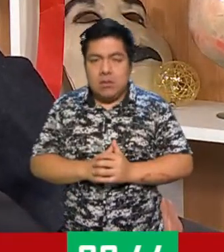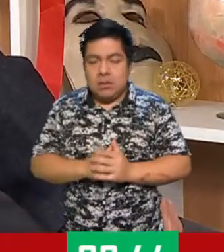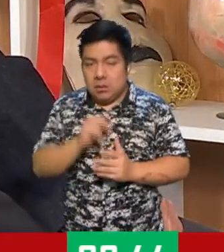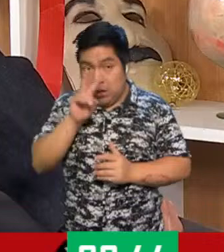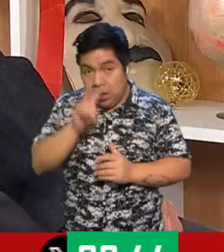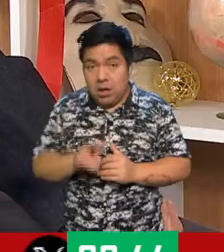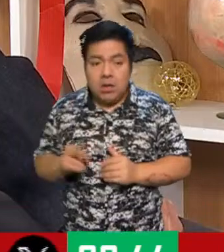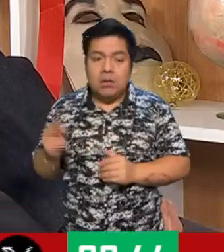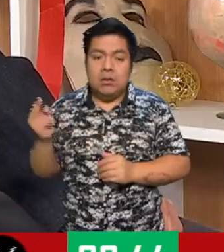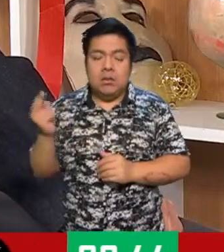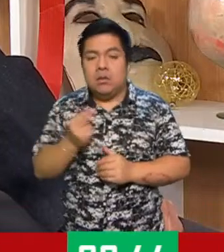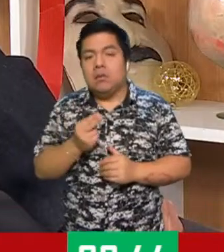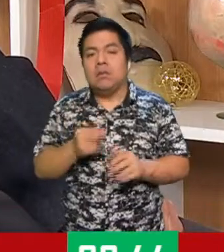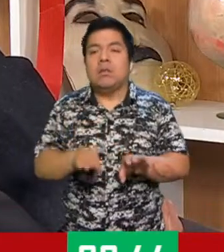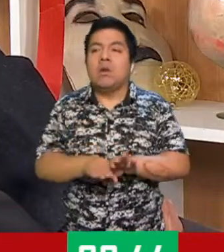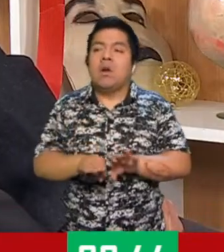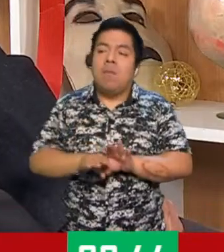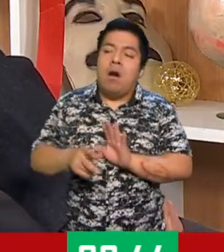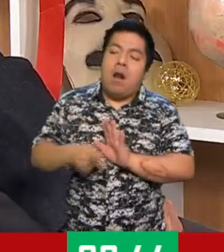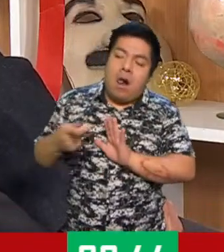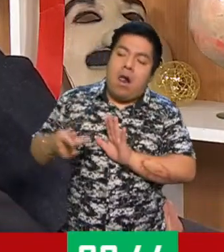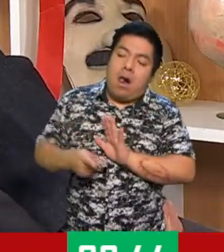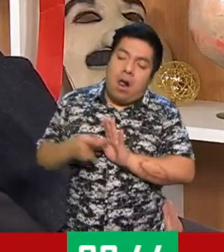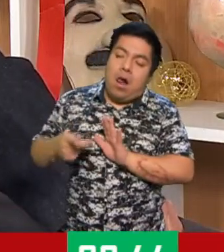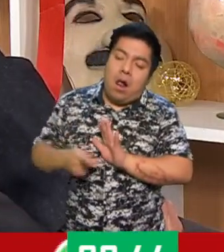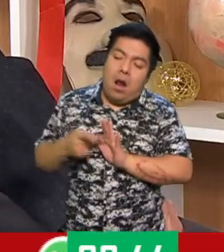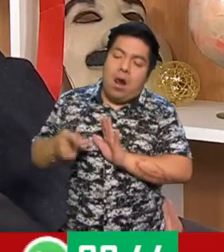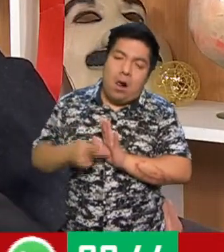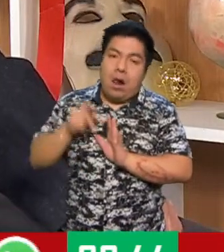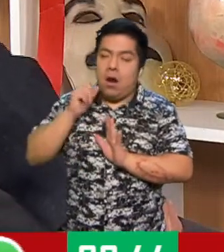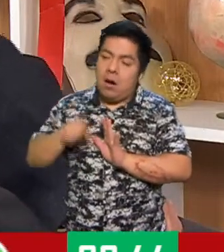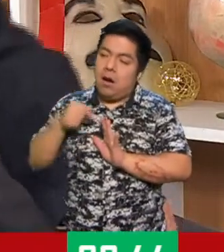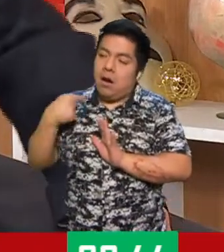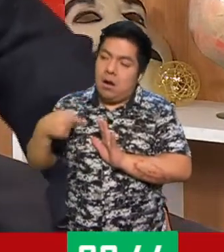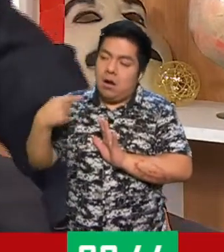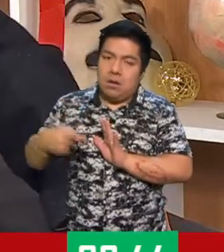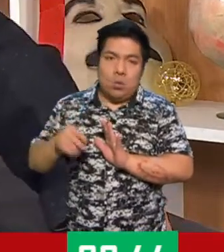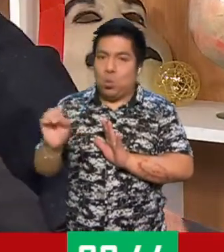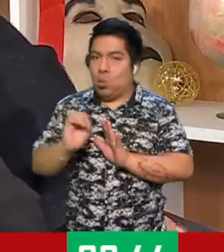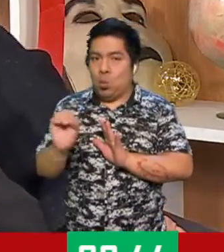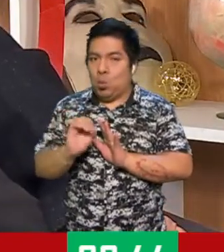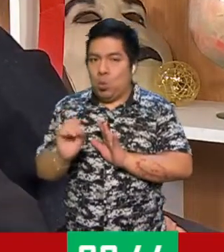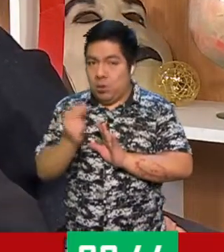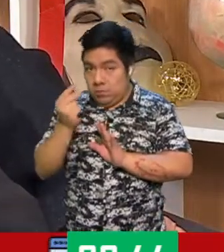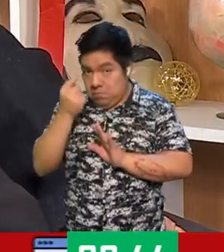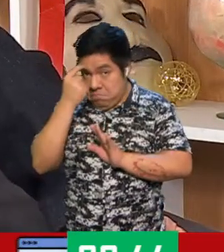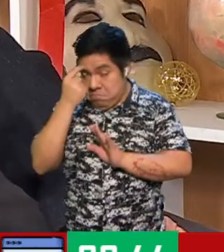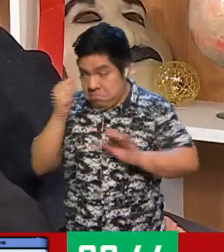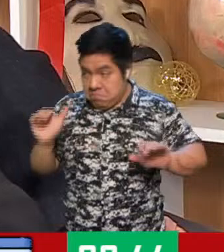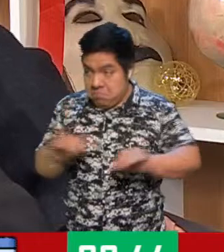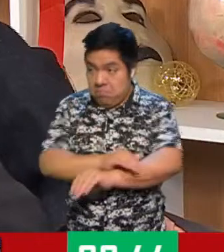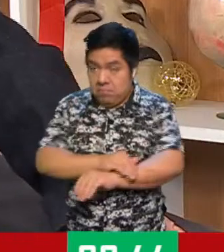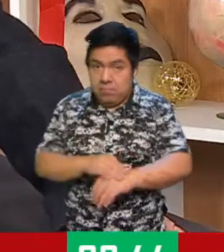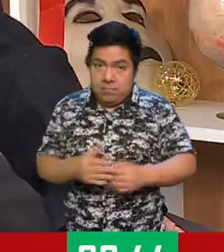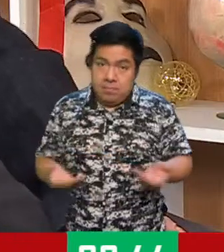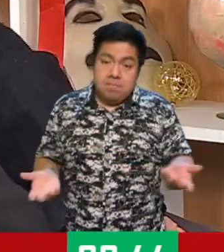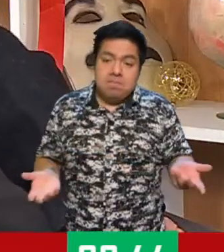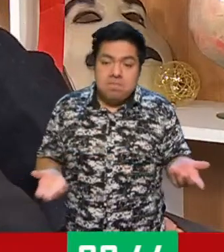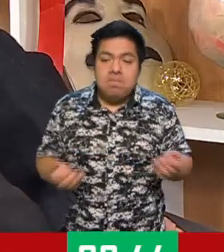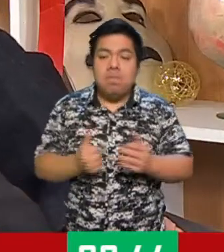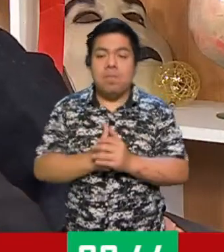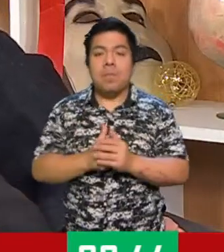veras no seguir reescribiendo el mismo discurso. Claro, porque incluso los que tenemos una posición respecto